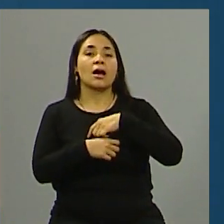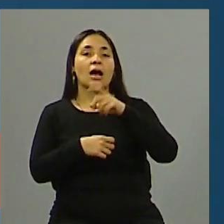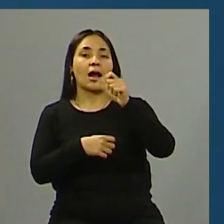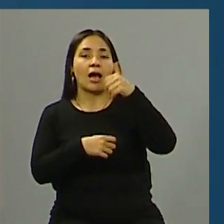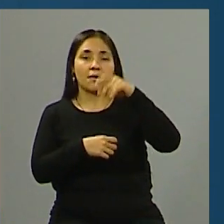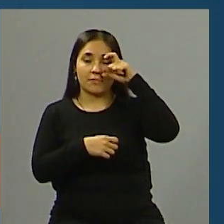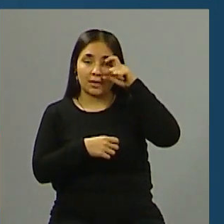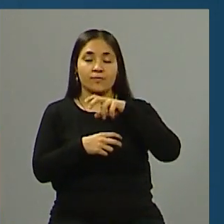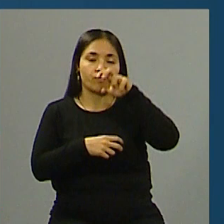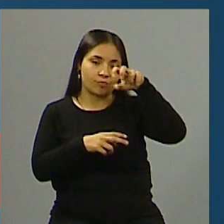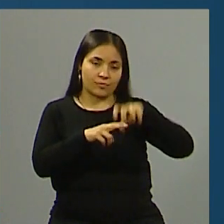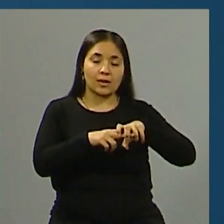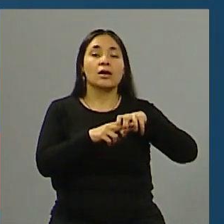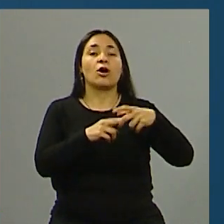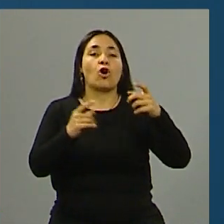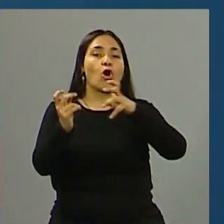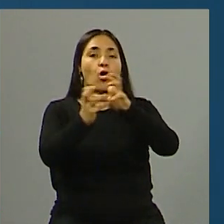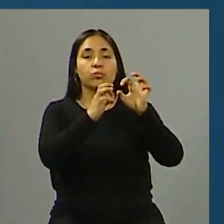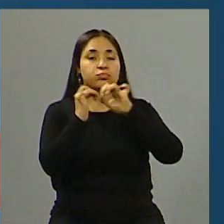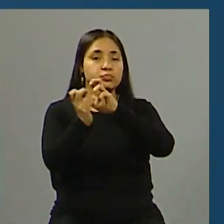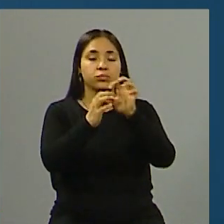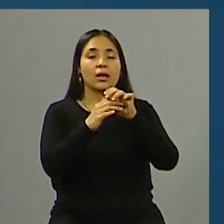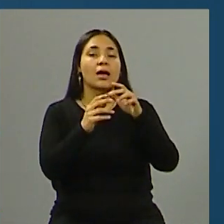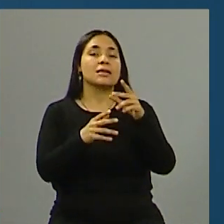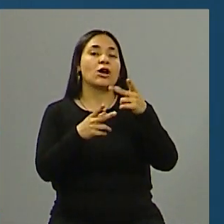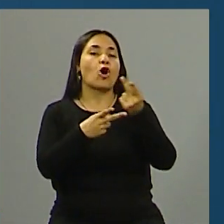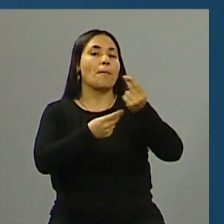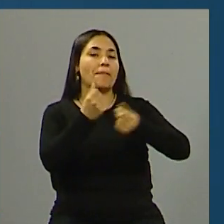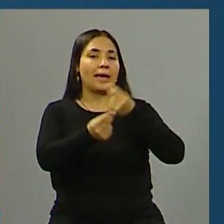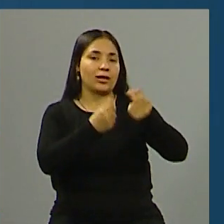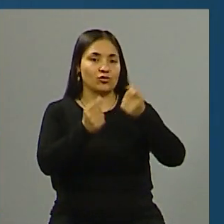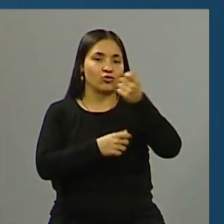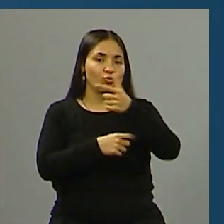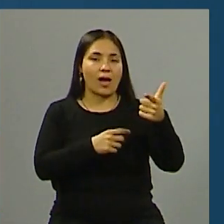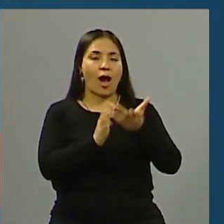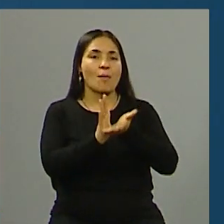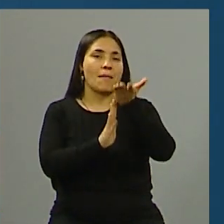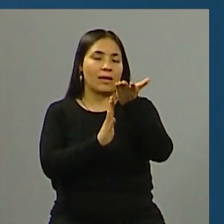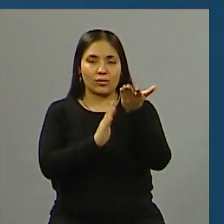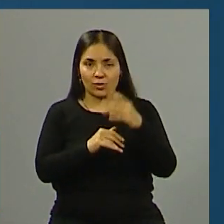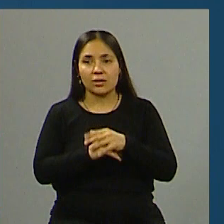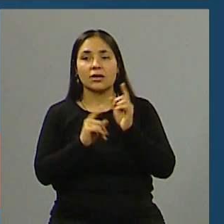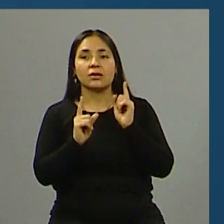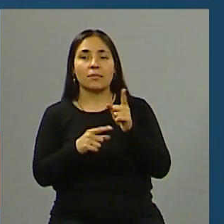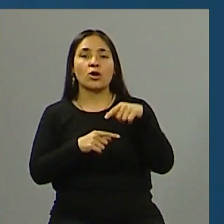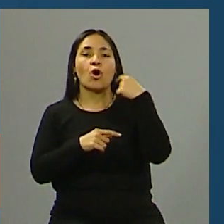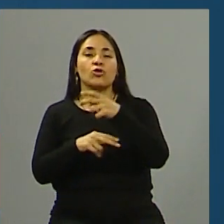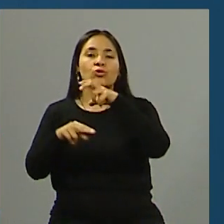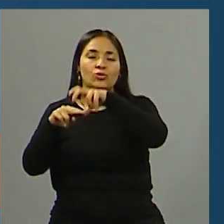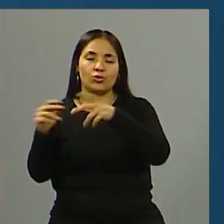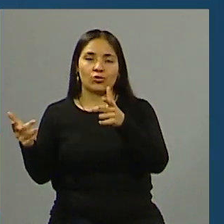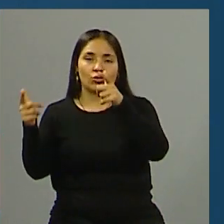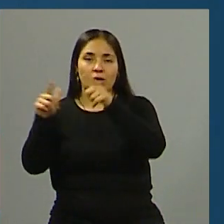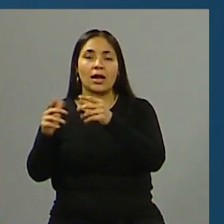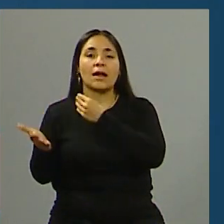de la mesa paritaria, que es el de comercio. También somos paritarios en UATRE, por la representación